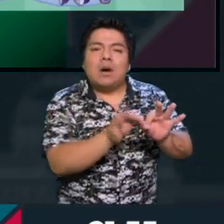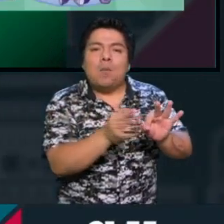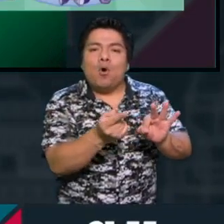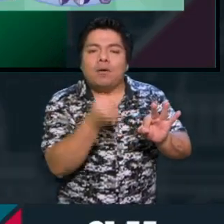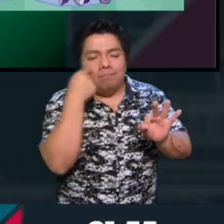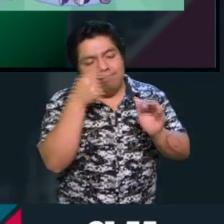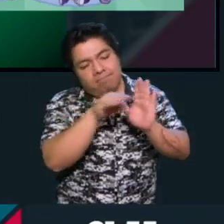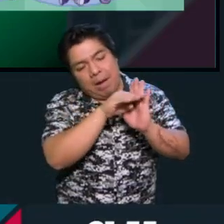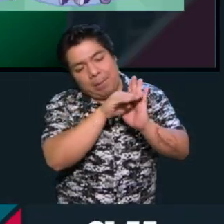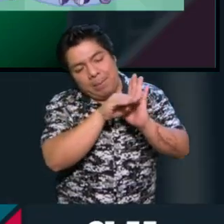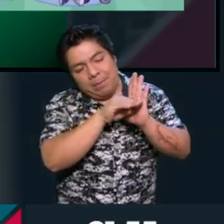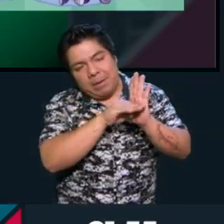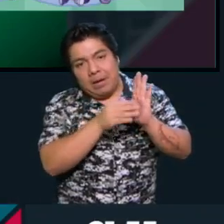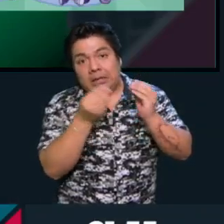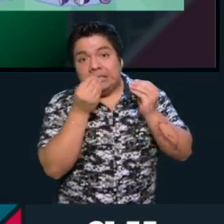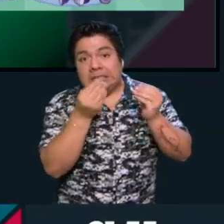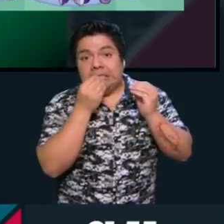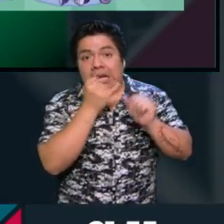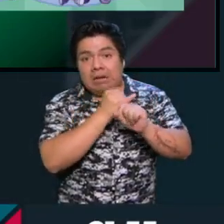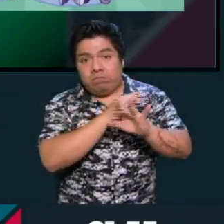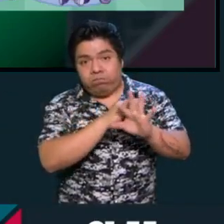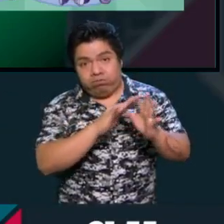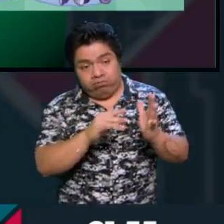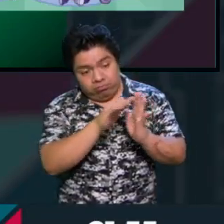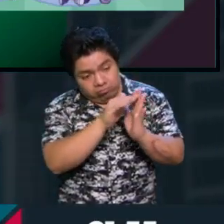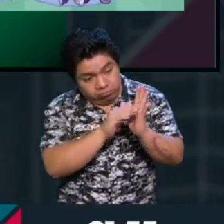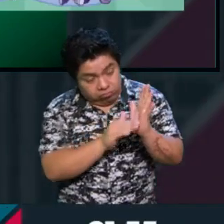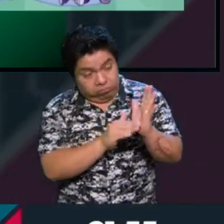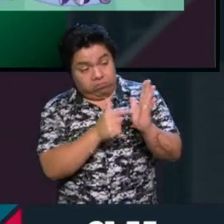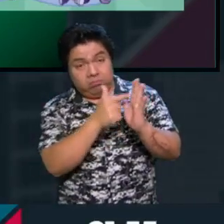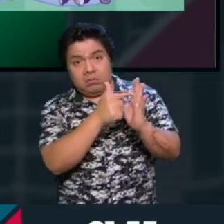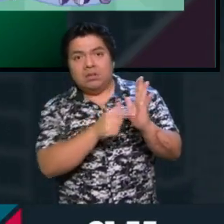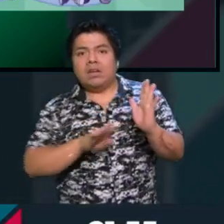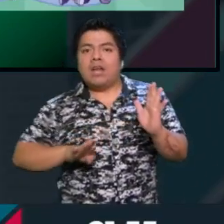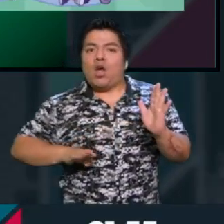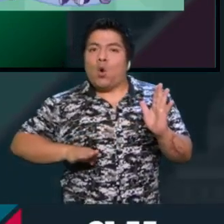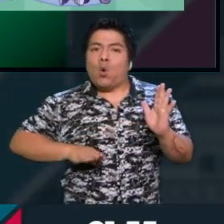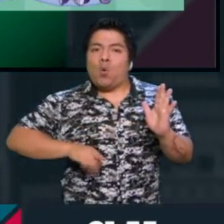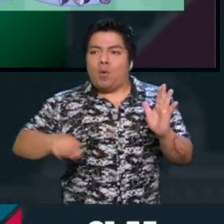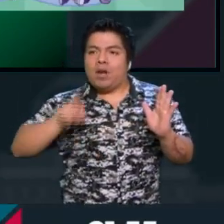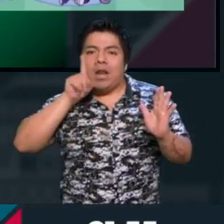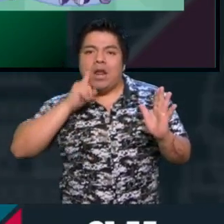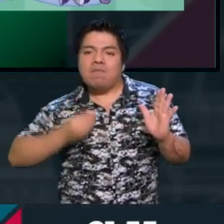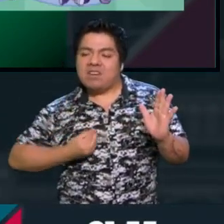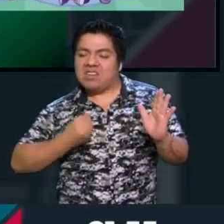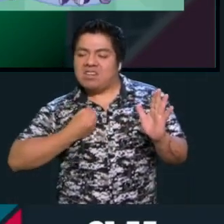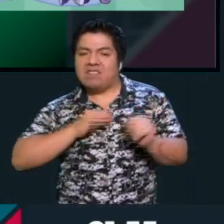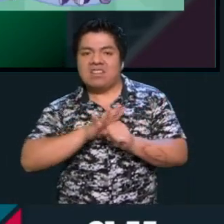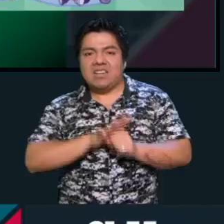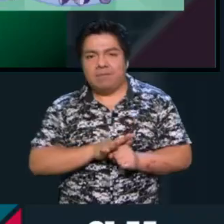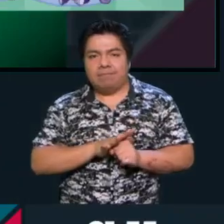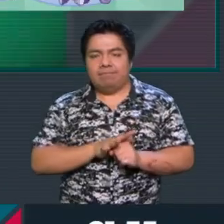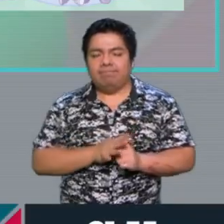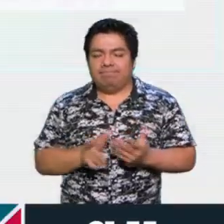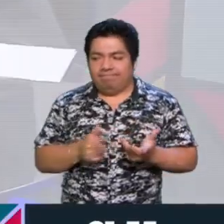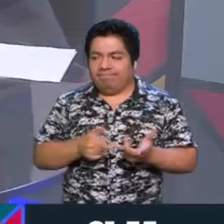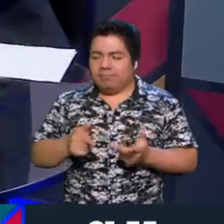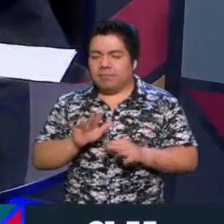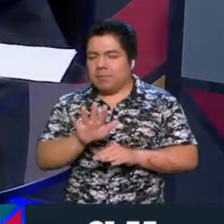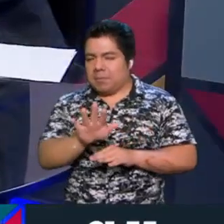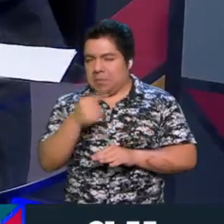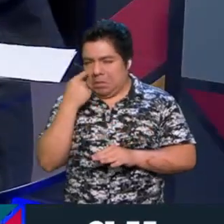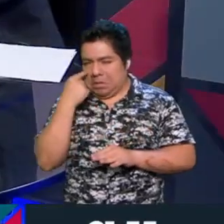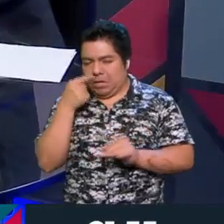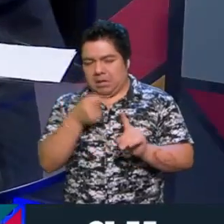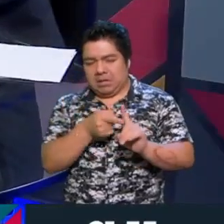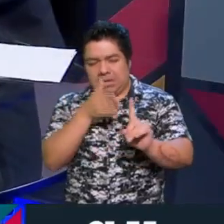enorme cantidad de información de la condición de estas mujeres que viven bajo la opresión, ¿no? Ahora, entonces el objetivo,